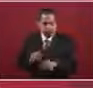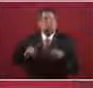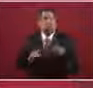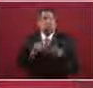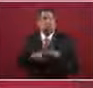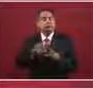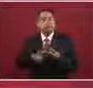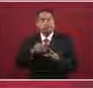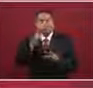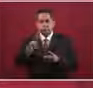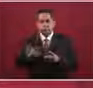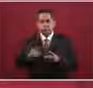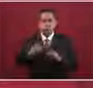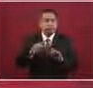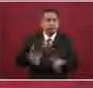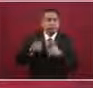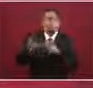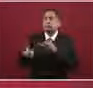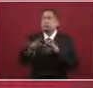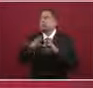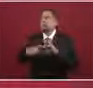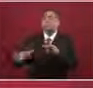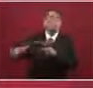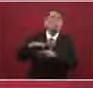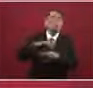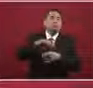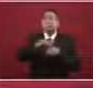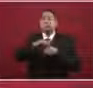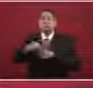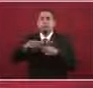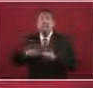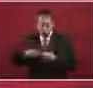trabas para la consulta ciudadana.